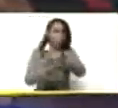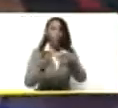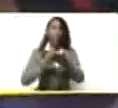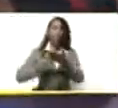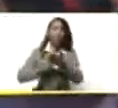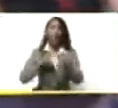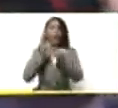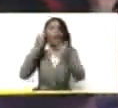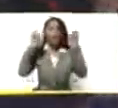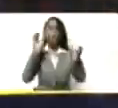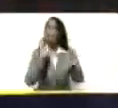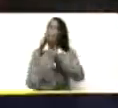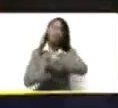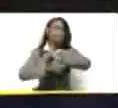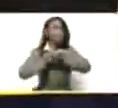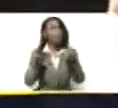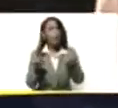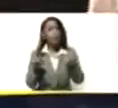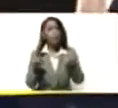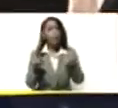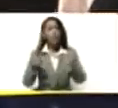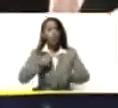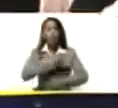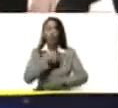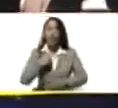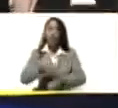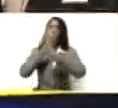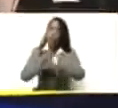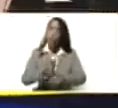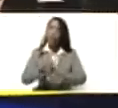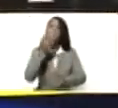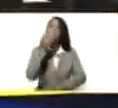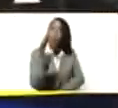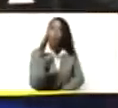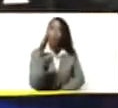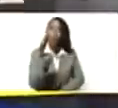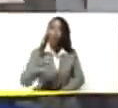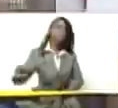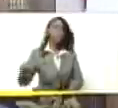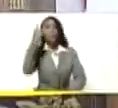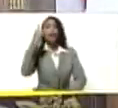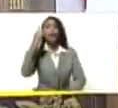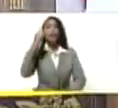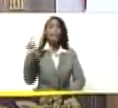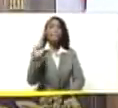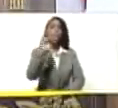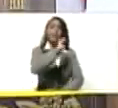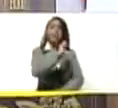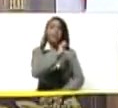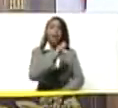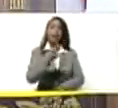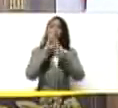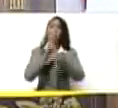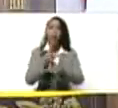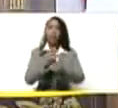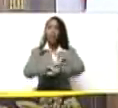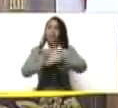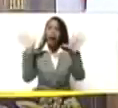ya basta ya quiero resultados pronto en este primer trimestre resultados definitivos